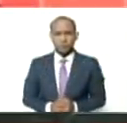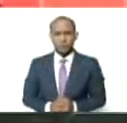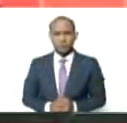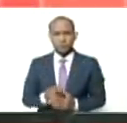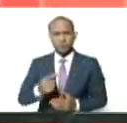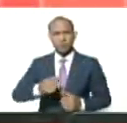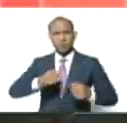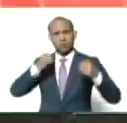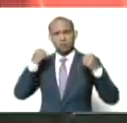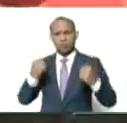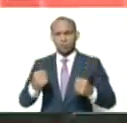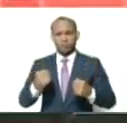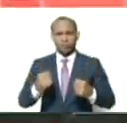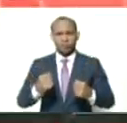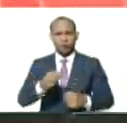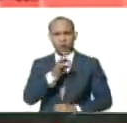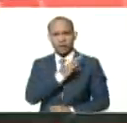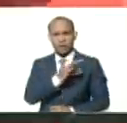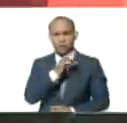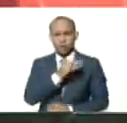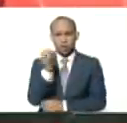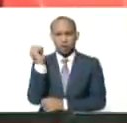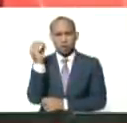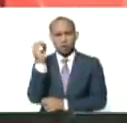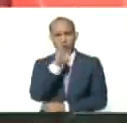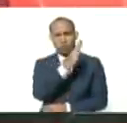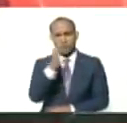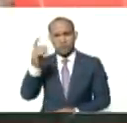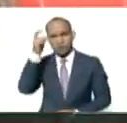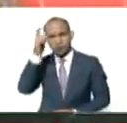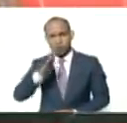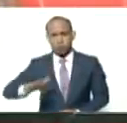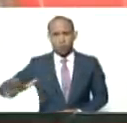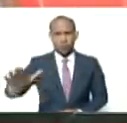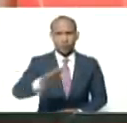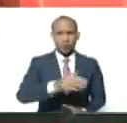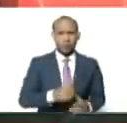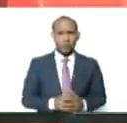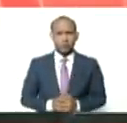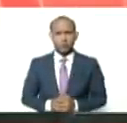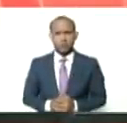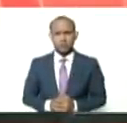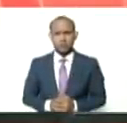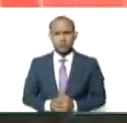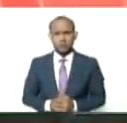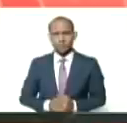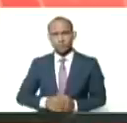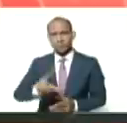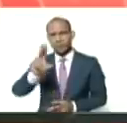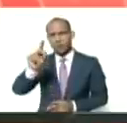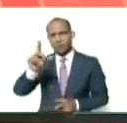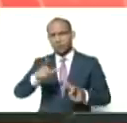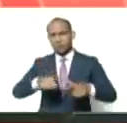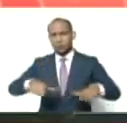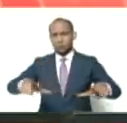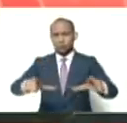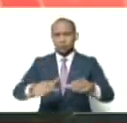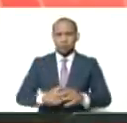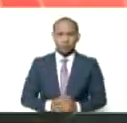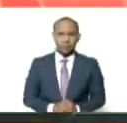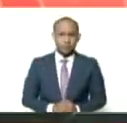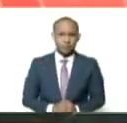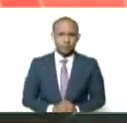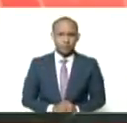las fuerzas sociales, los congresos bicentenarios de los pueblos, etc. Segundo lugar,